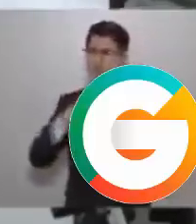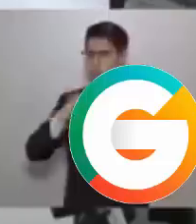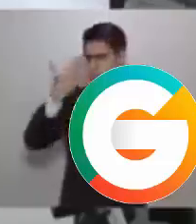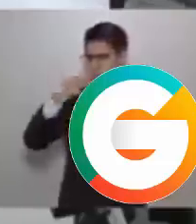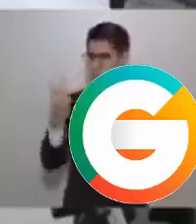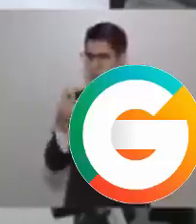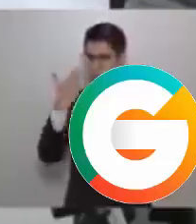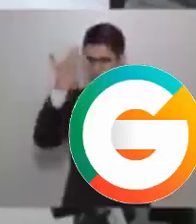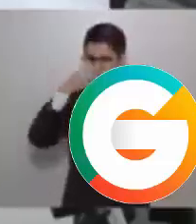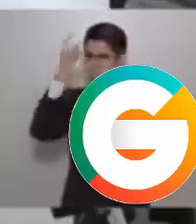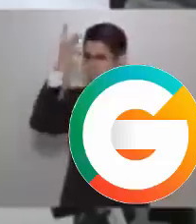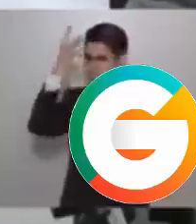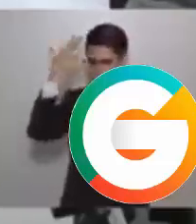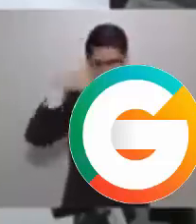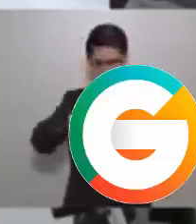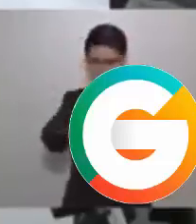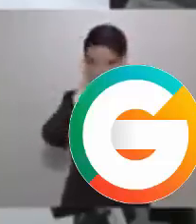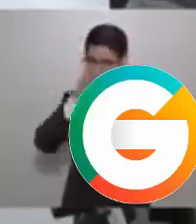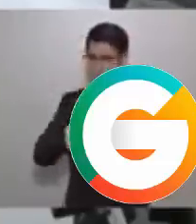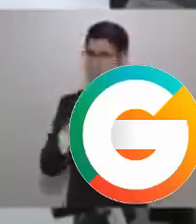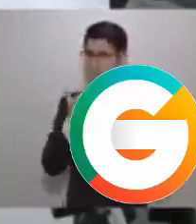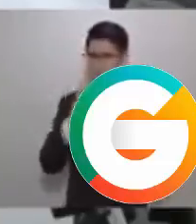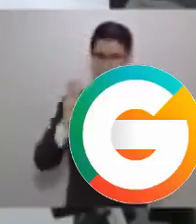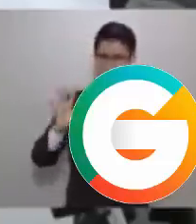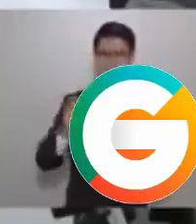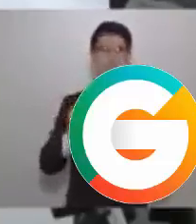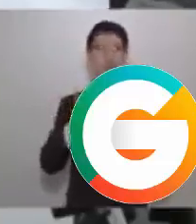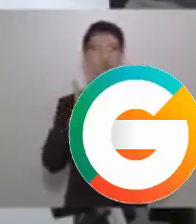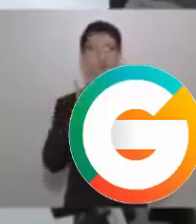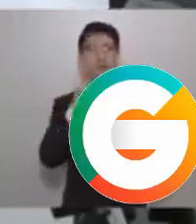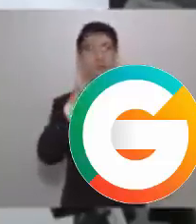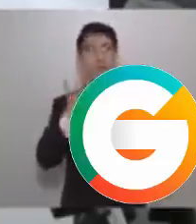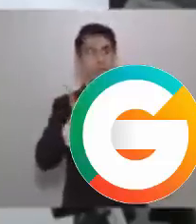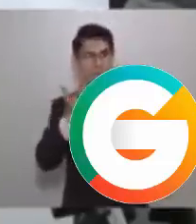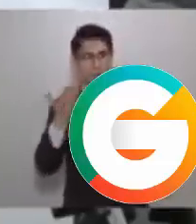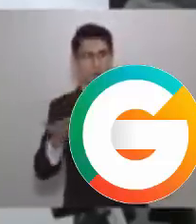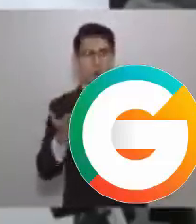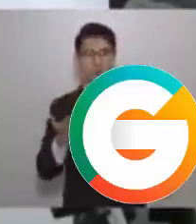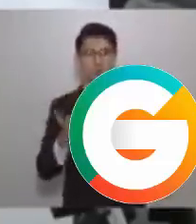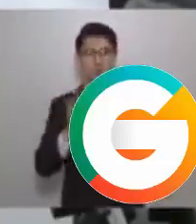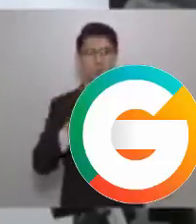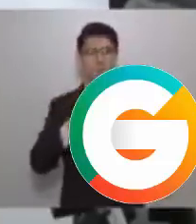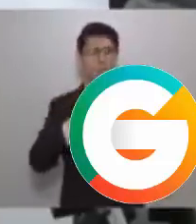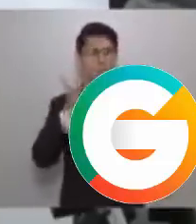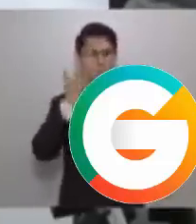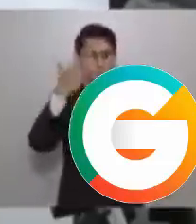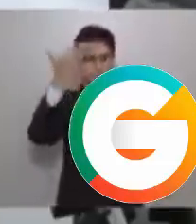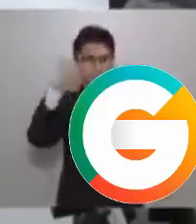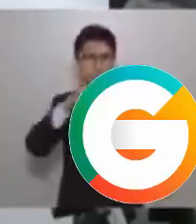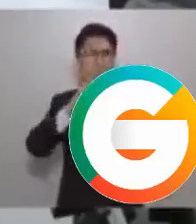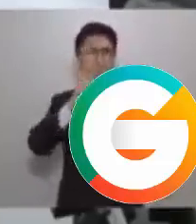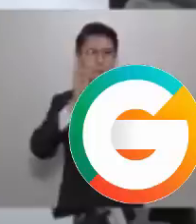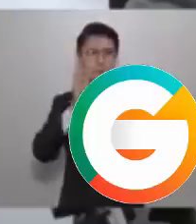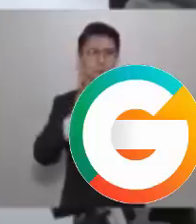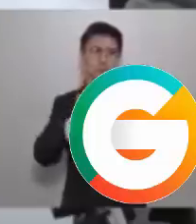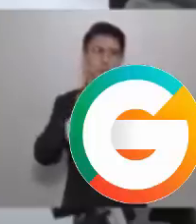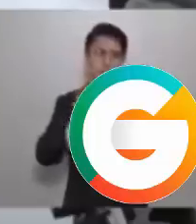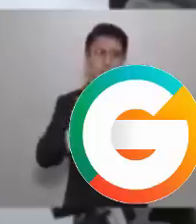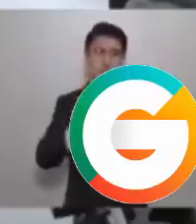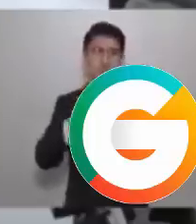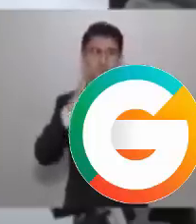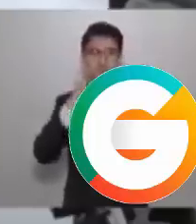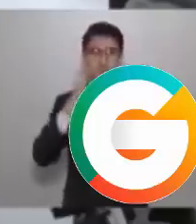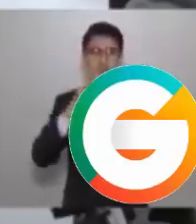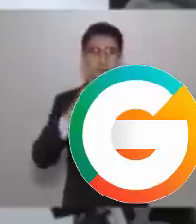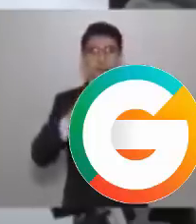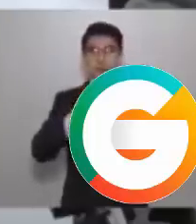especial la coordinación y la suma de esfuerzos conjugados para hacerle saber que el Estado estaba con los ensenadenses,